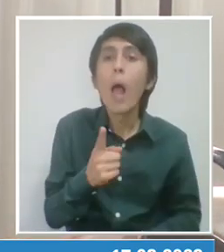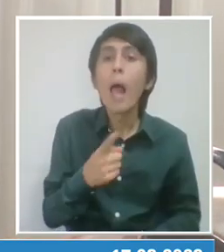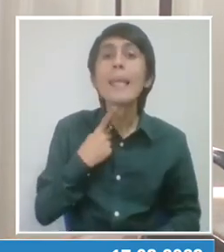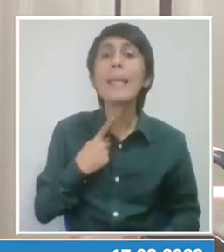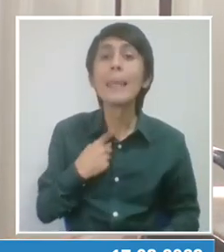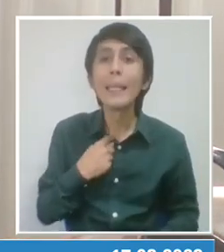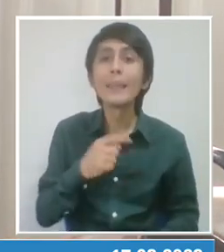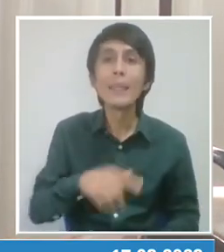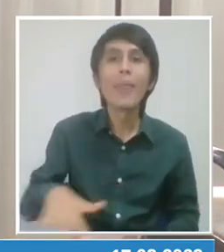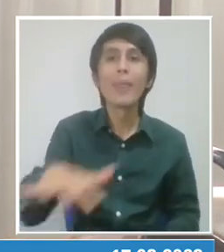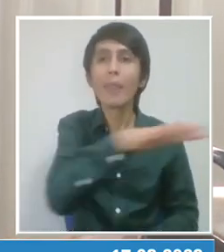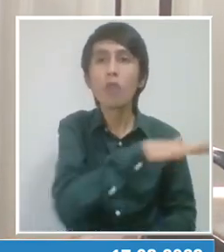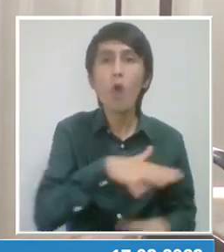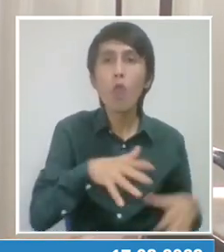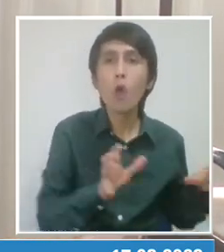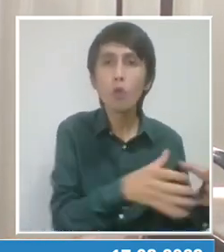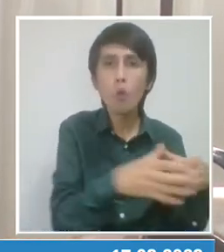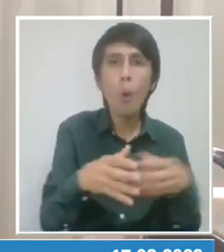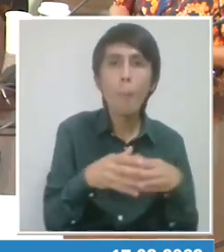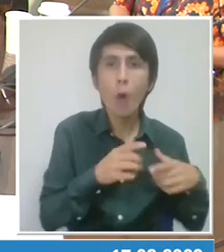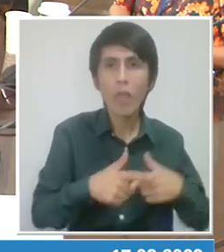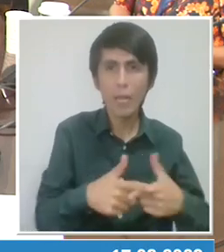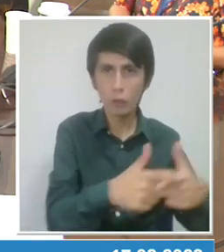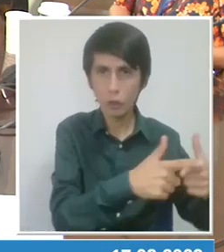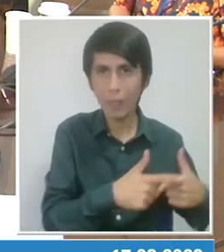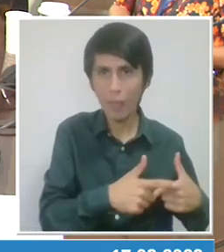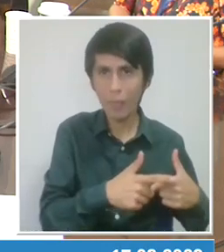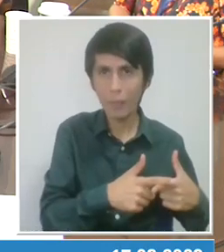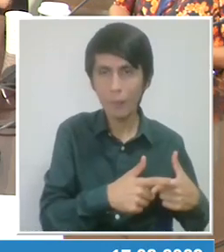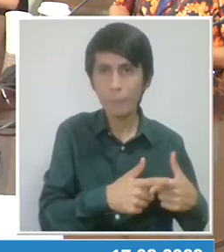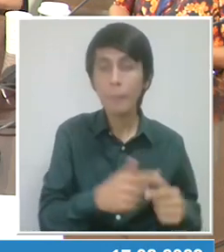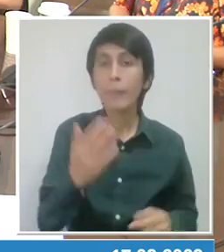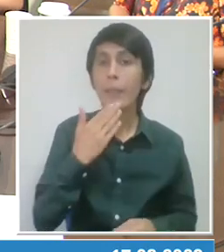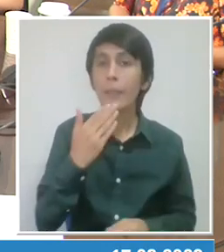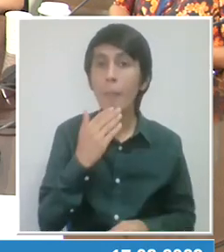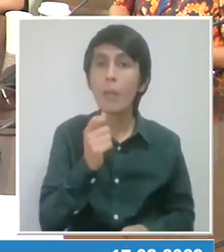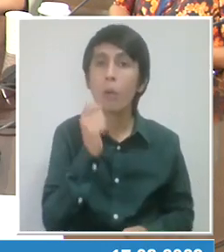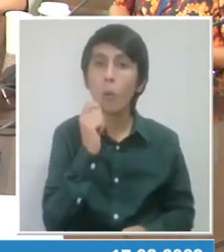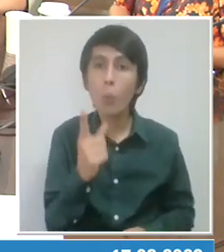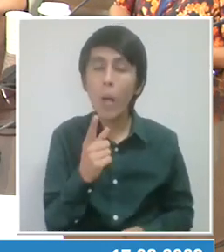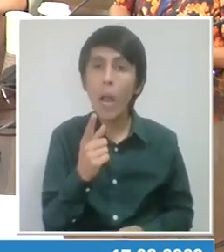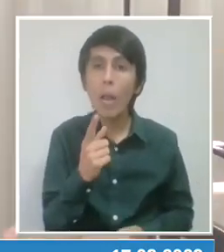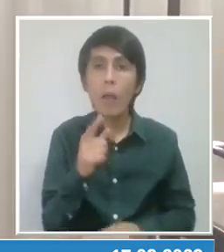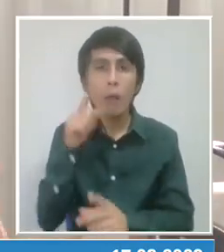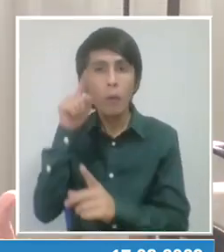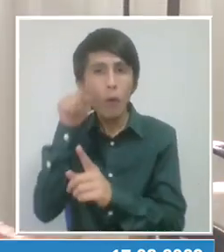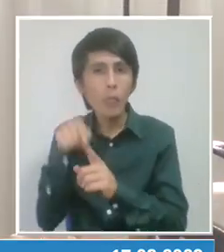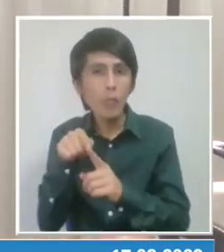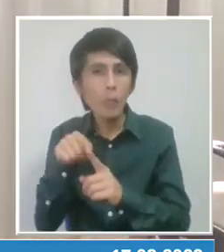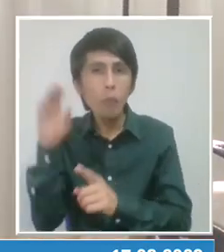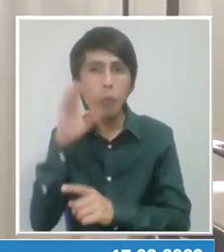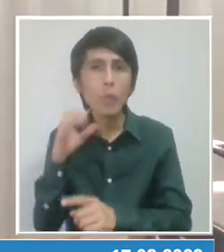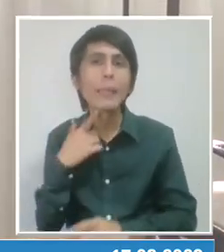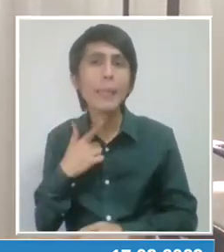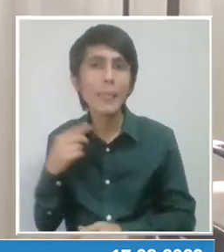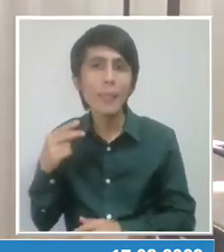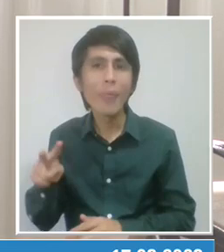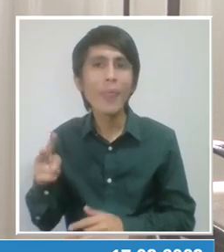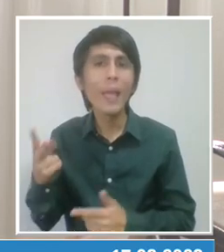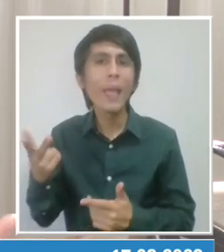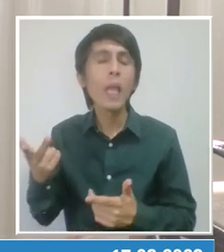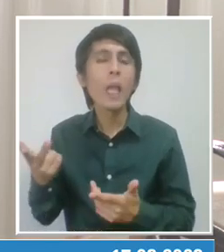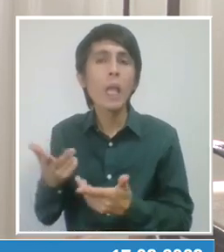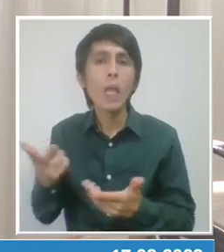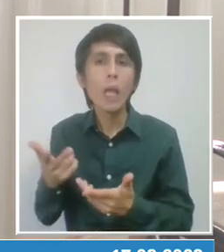grupos de la sociedad, ¿no es cierto?, y además los intereses que trascienden a los distintos grupos y